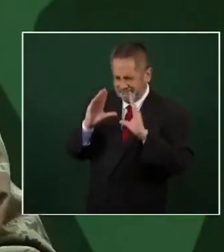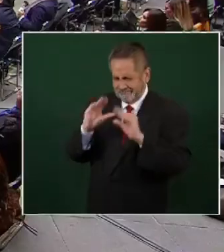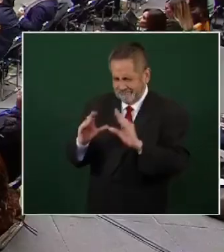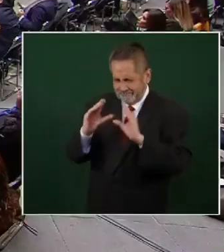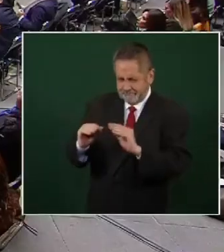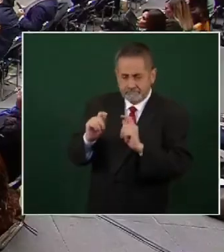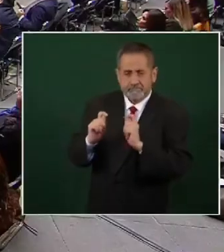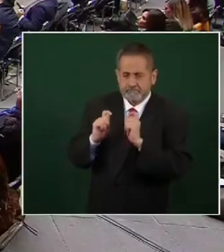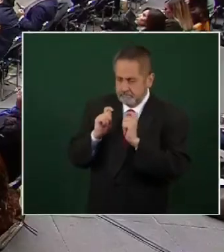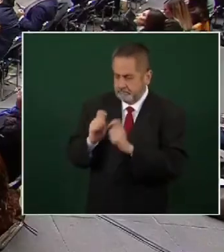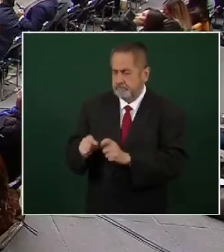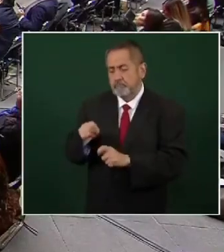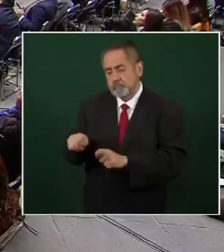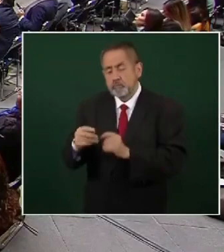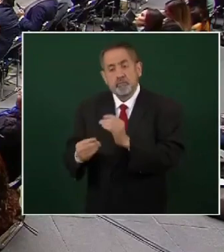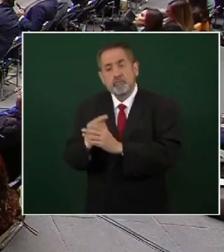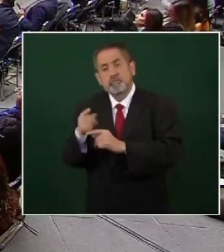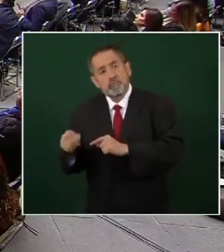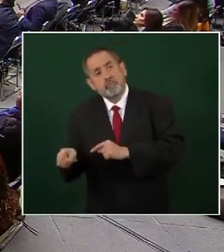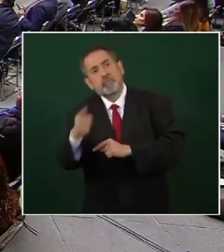hacer este relevo.